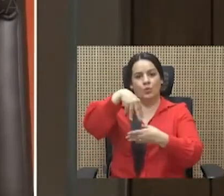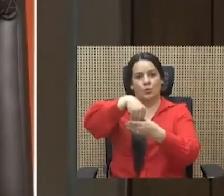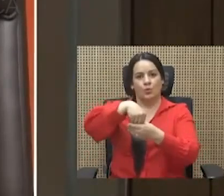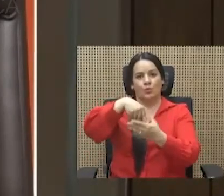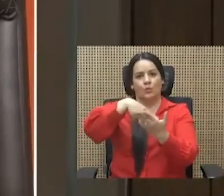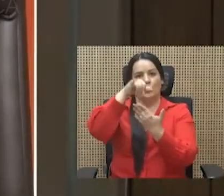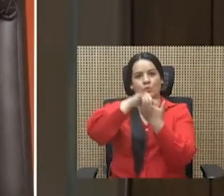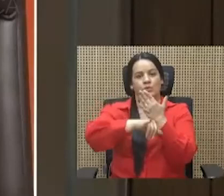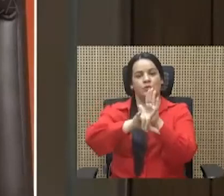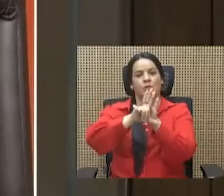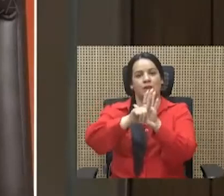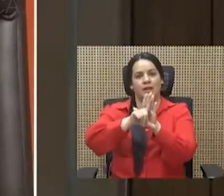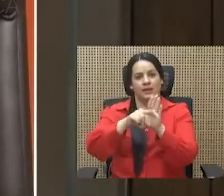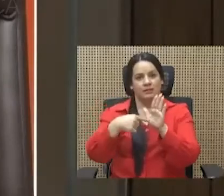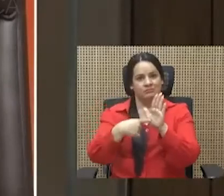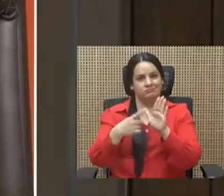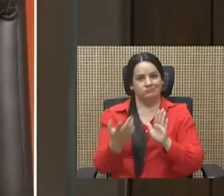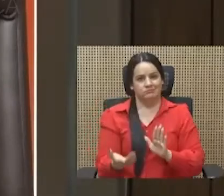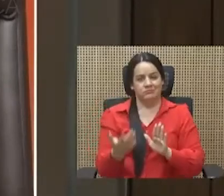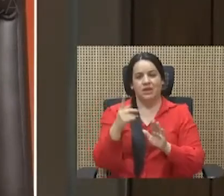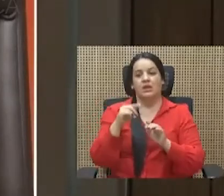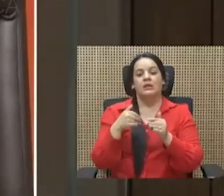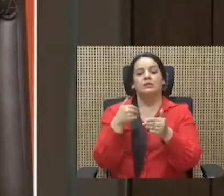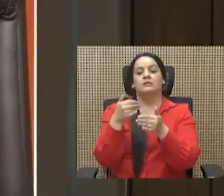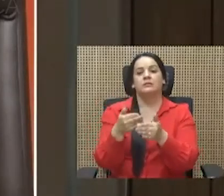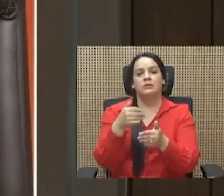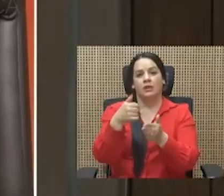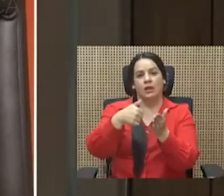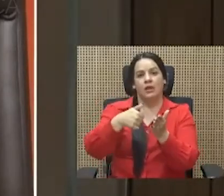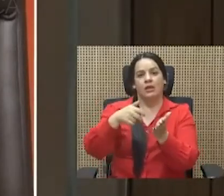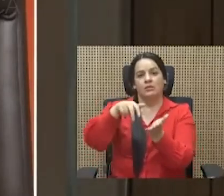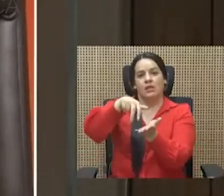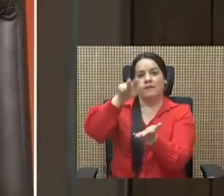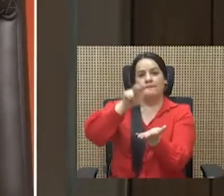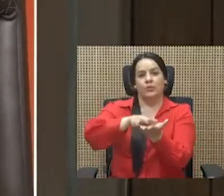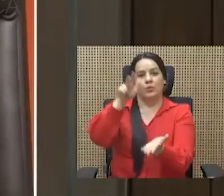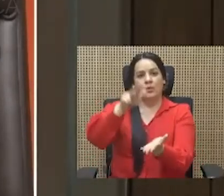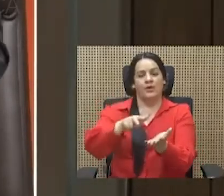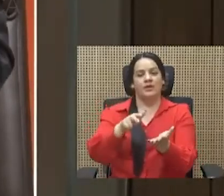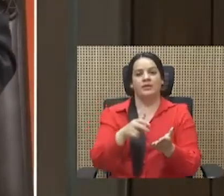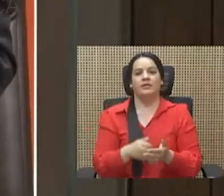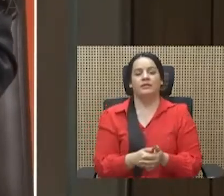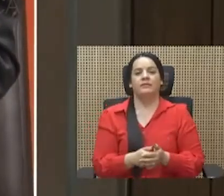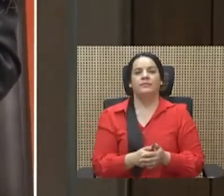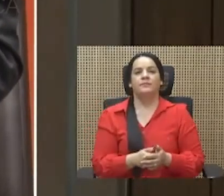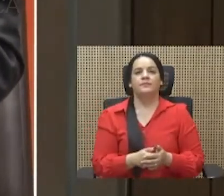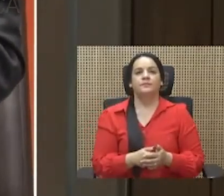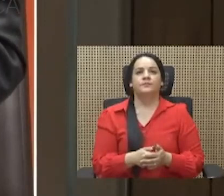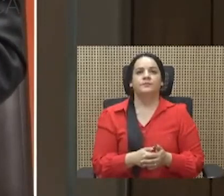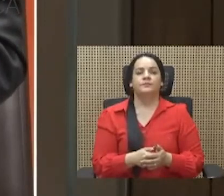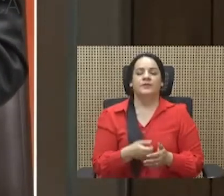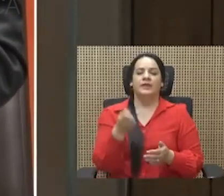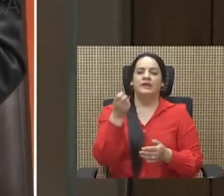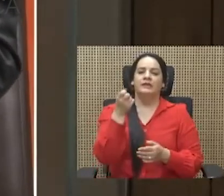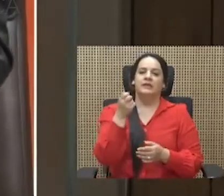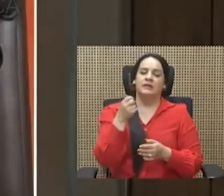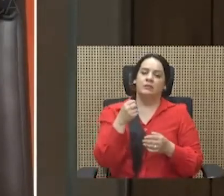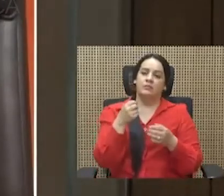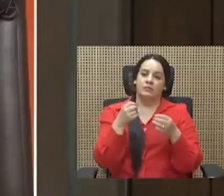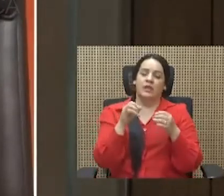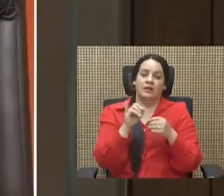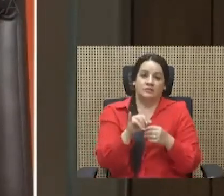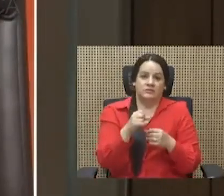que estamos a punto de aprobar aberrantemente, si me lo preguntan a mí. De